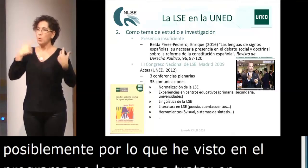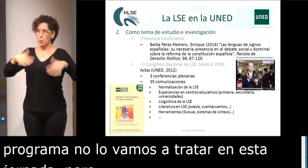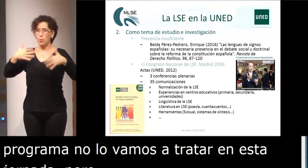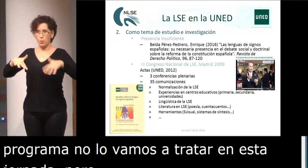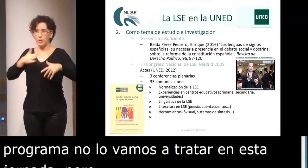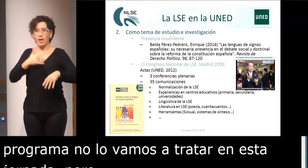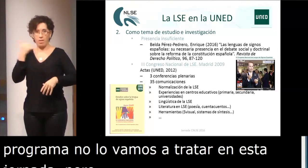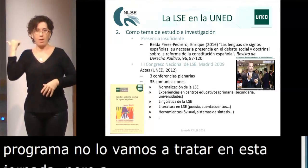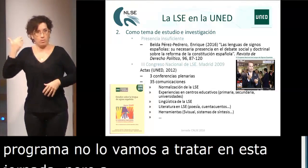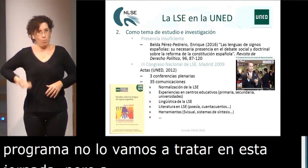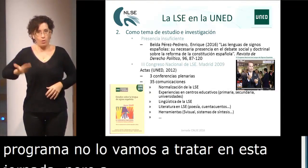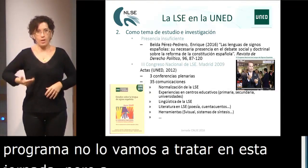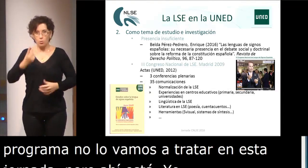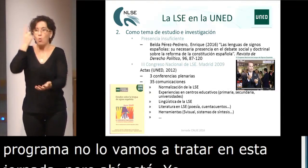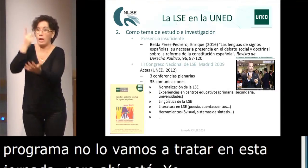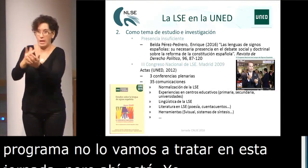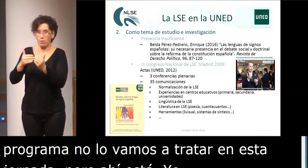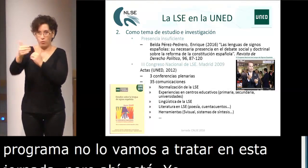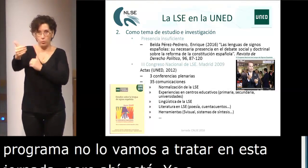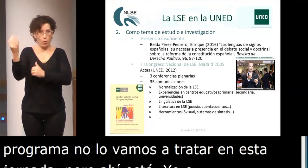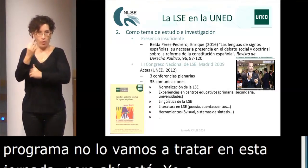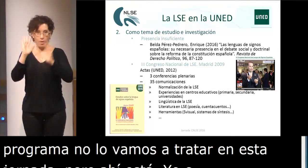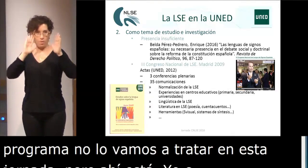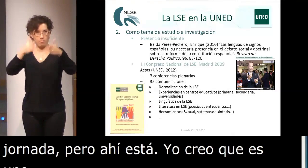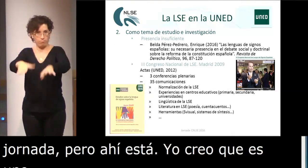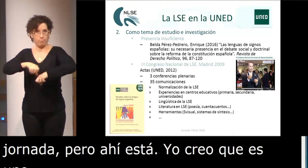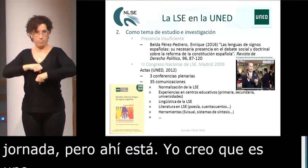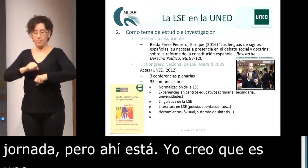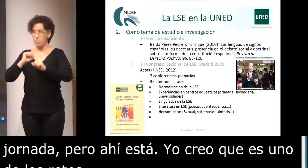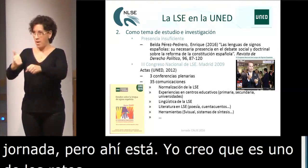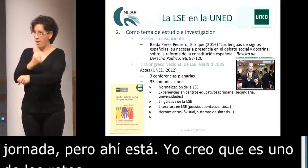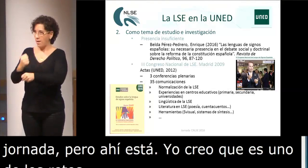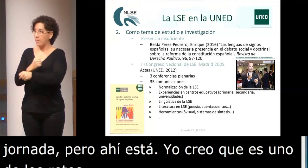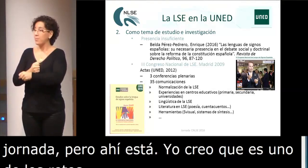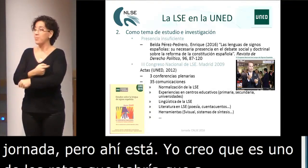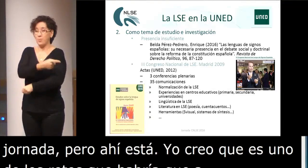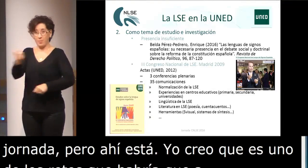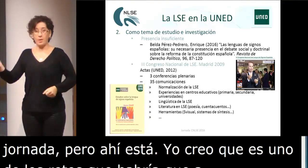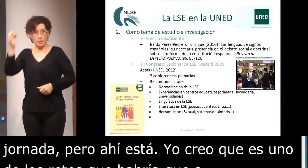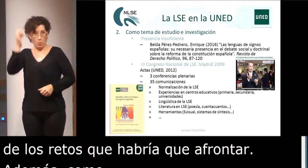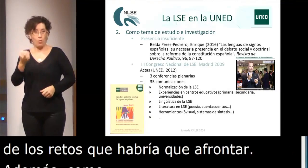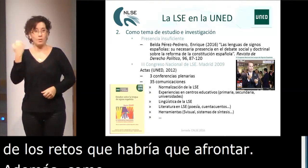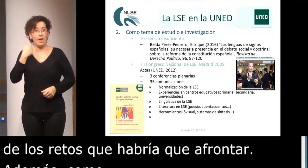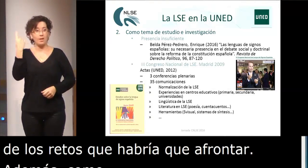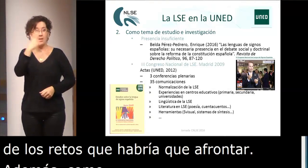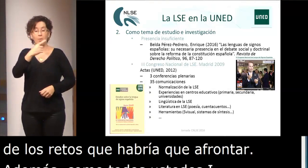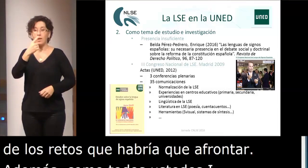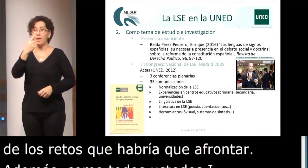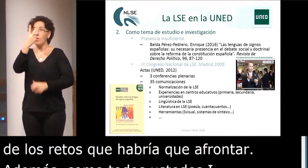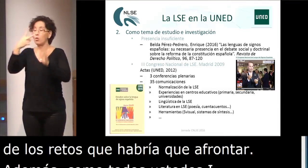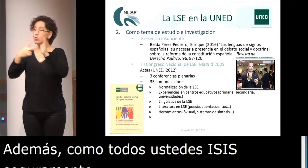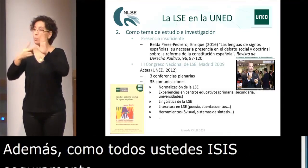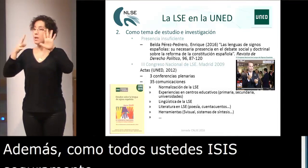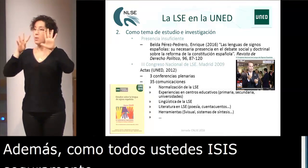está, yo creo que es uno de los retos que habría que afrontar. Además, como todos ustedes seguramente ya saben, en 2009 se celebró aquí